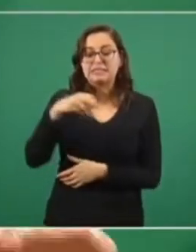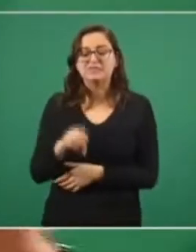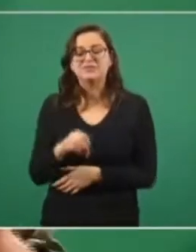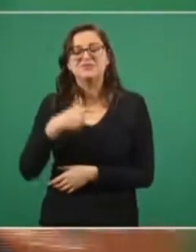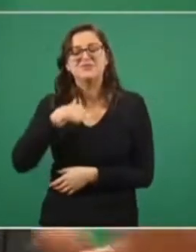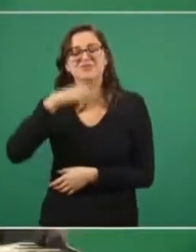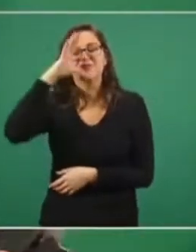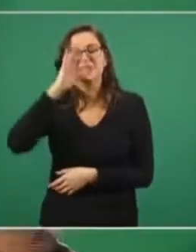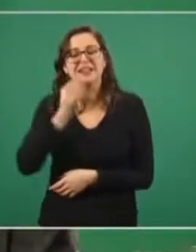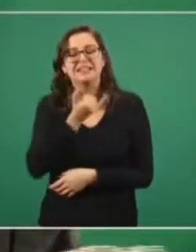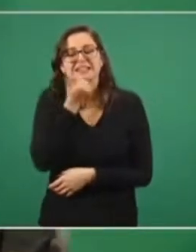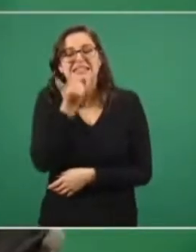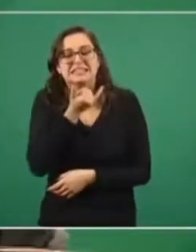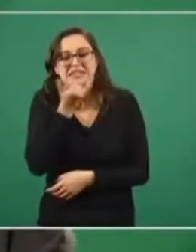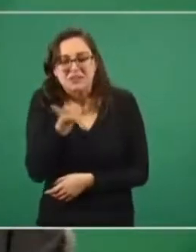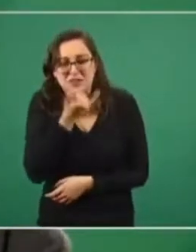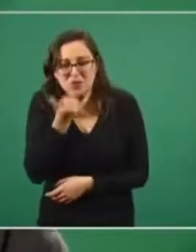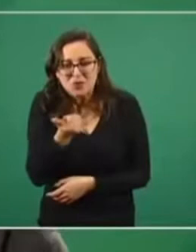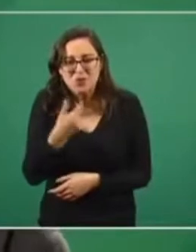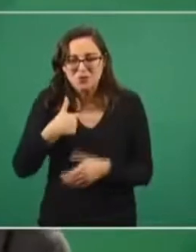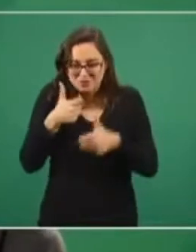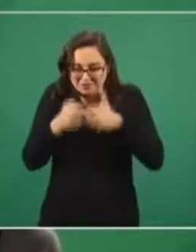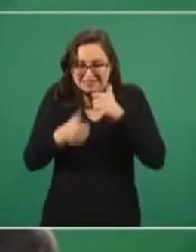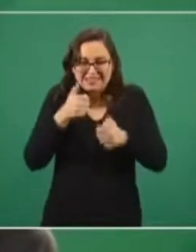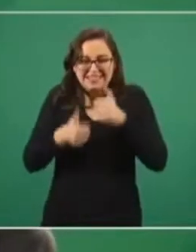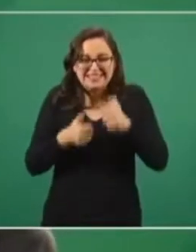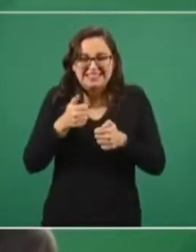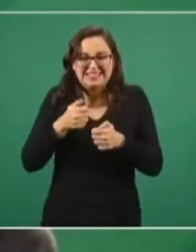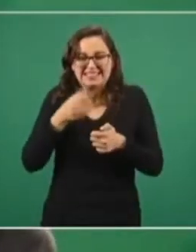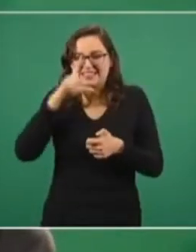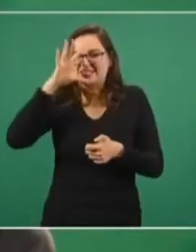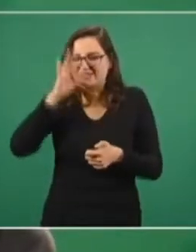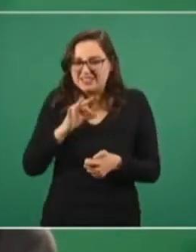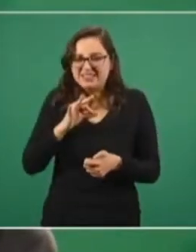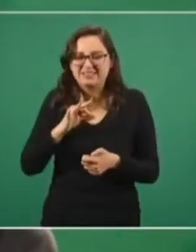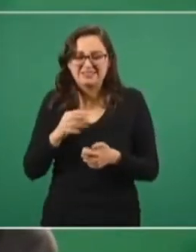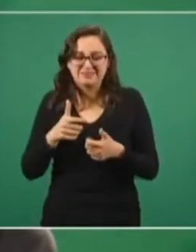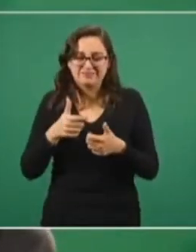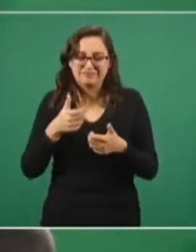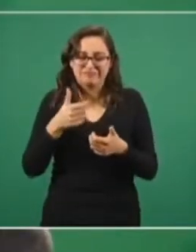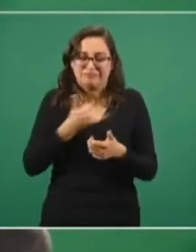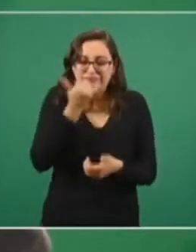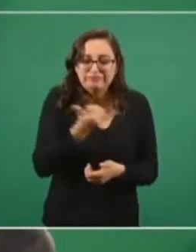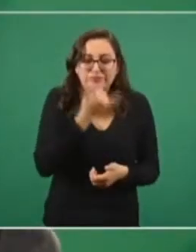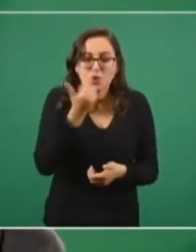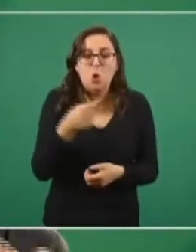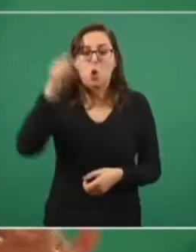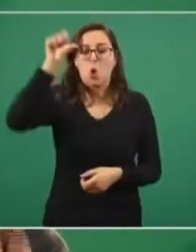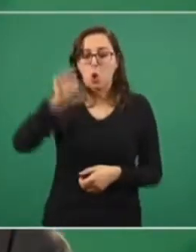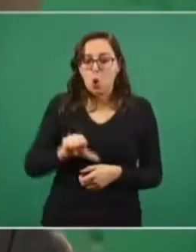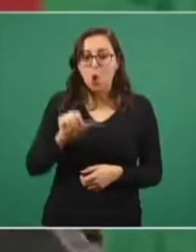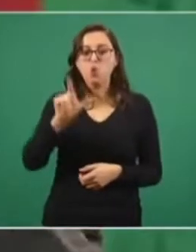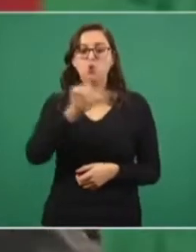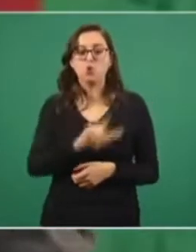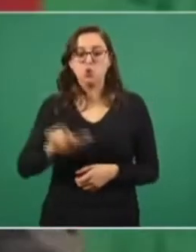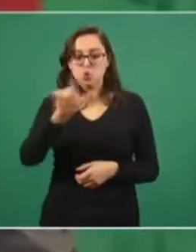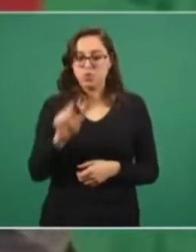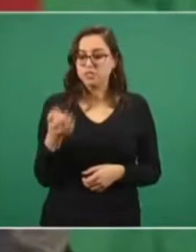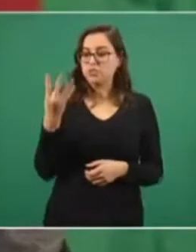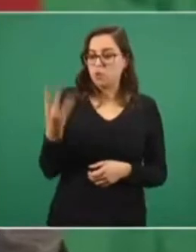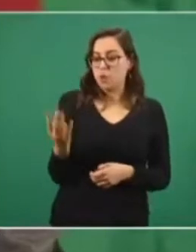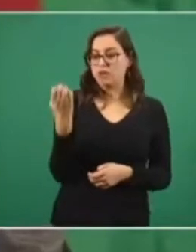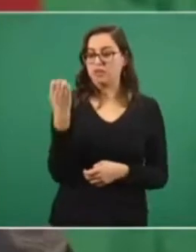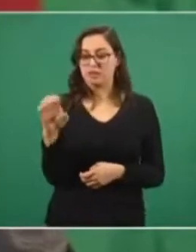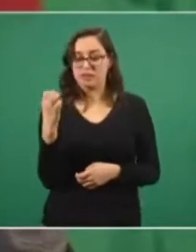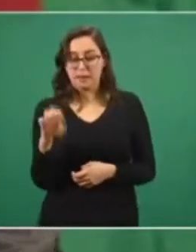tipografía, quede constancia, quede registrado hoy, lunes 4 de enero, que hasta el momento